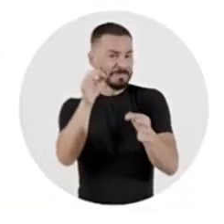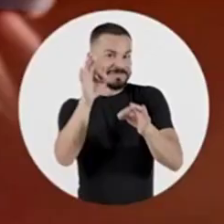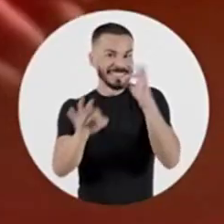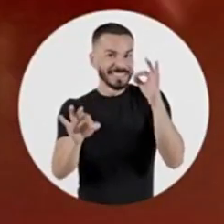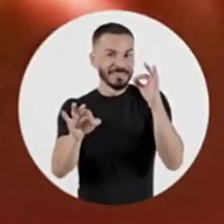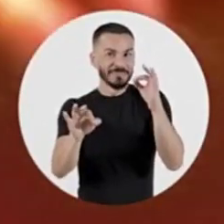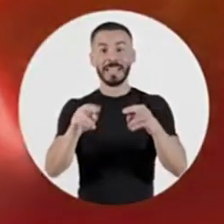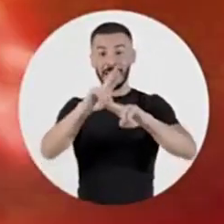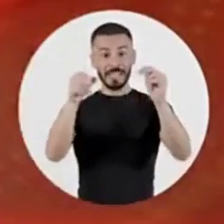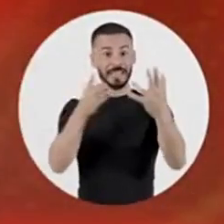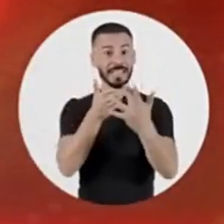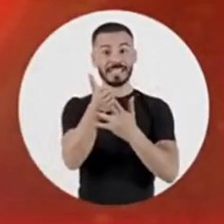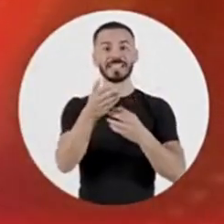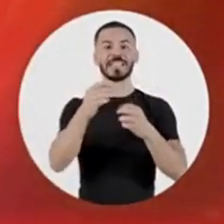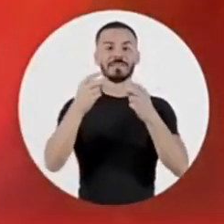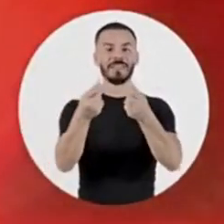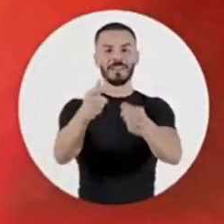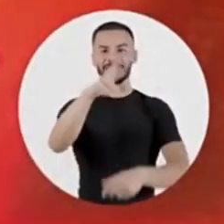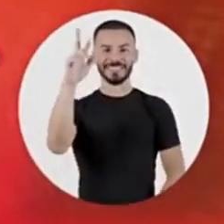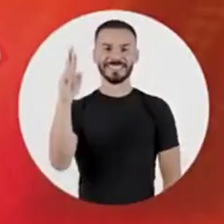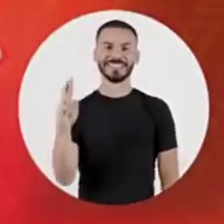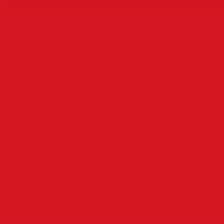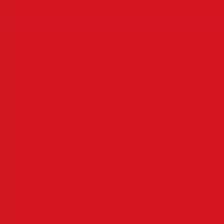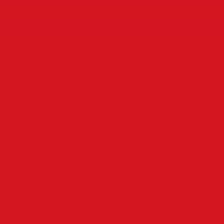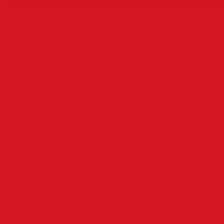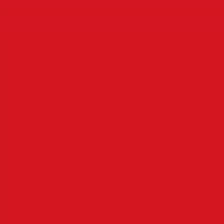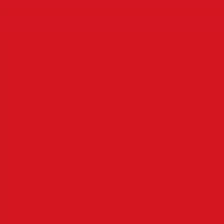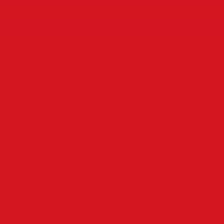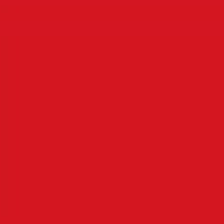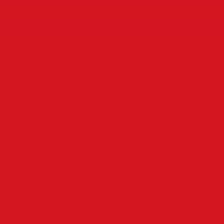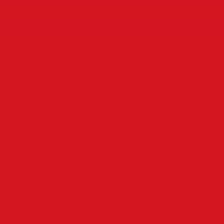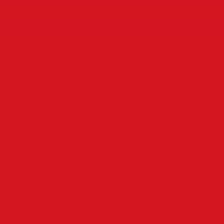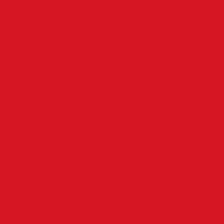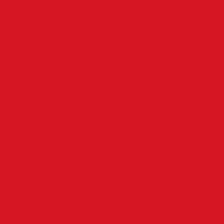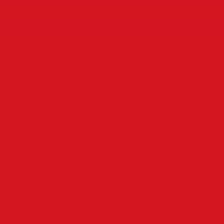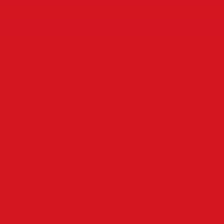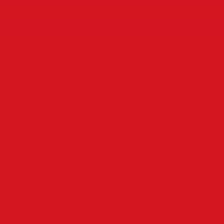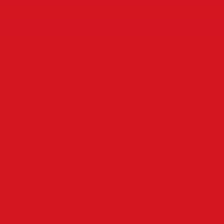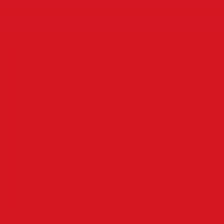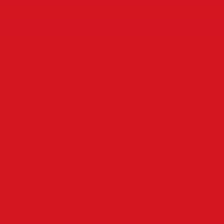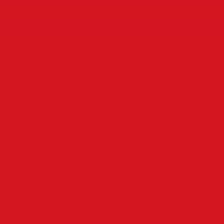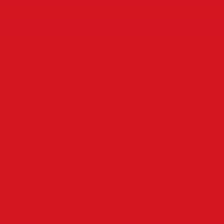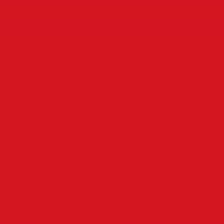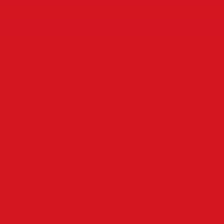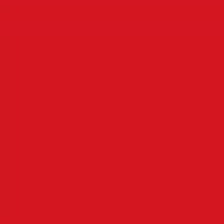más simple. Con el internet más rápido de Costa Rica. ¡Claro que sí!